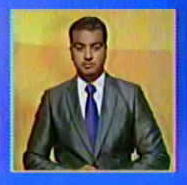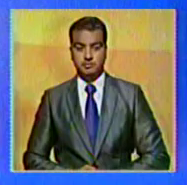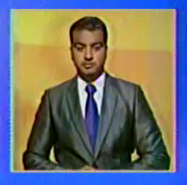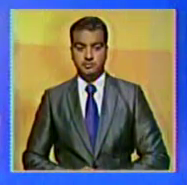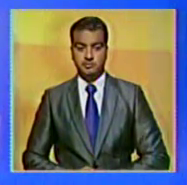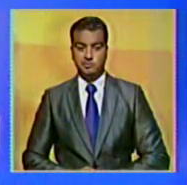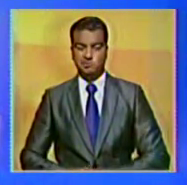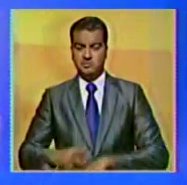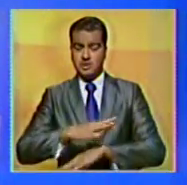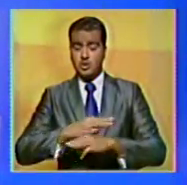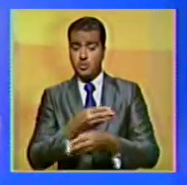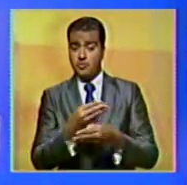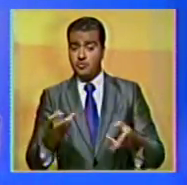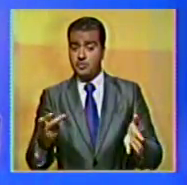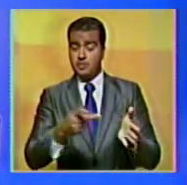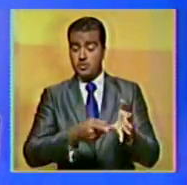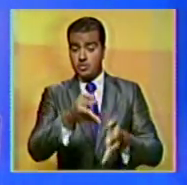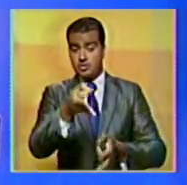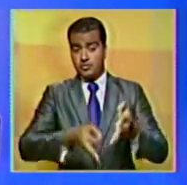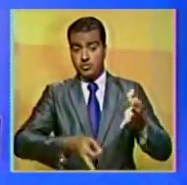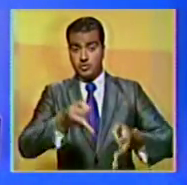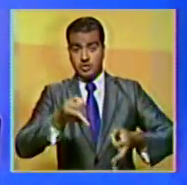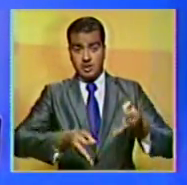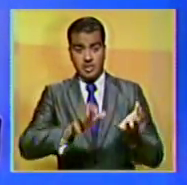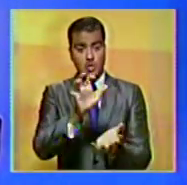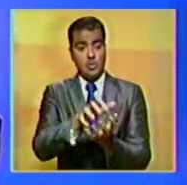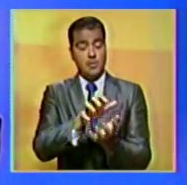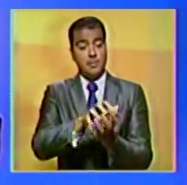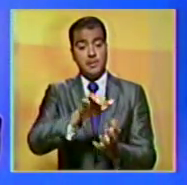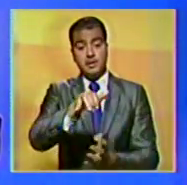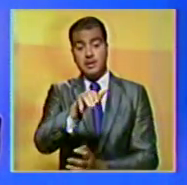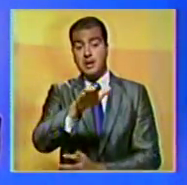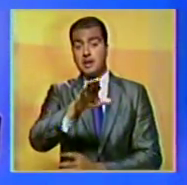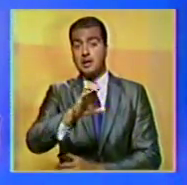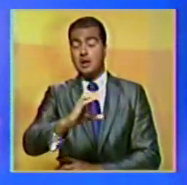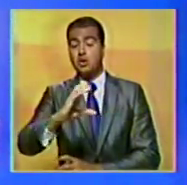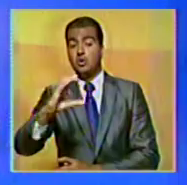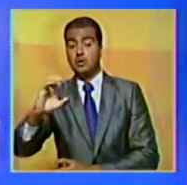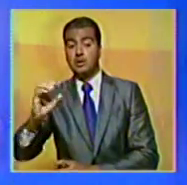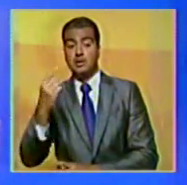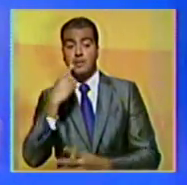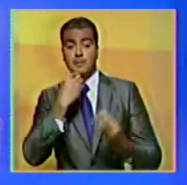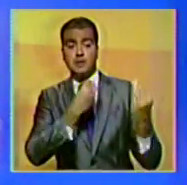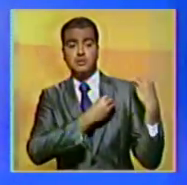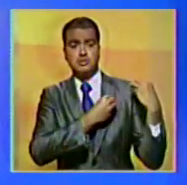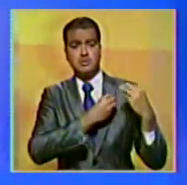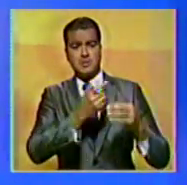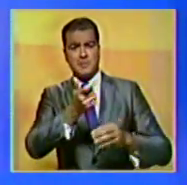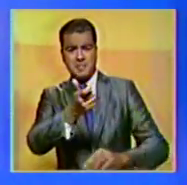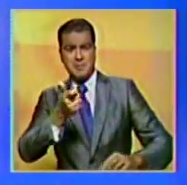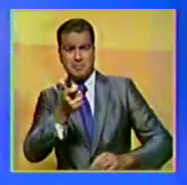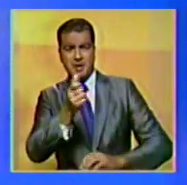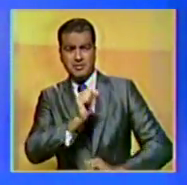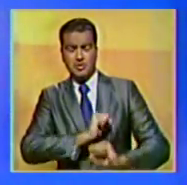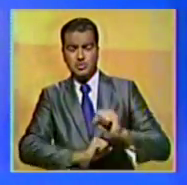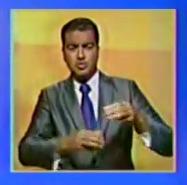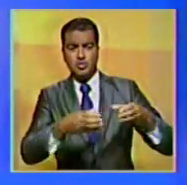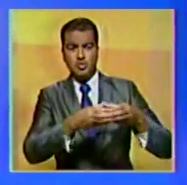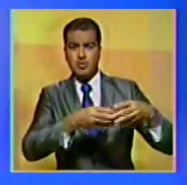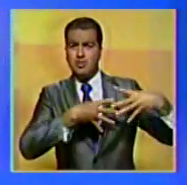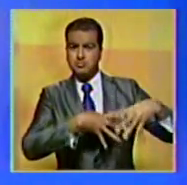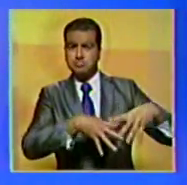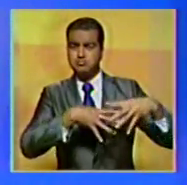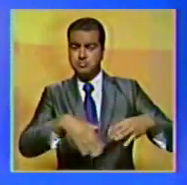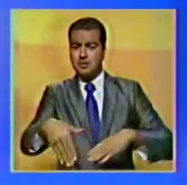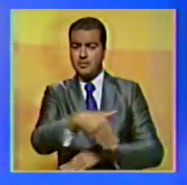El Ministerio Público presentará ante un tribunal de Nueva Esparta a Giancarlo Quilci por presuntamente disparar contra un grupo de manifestantes